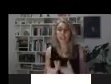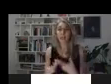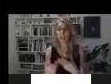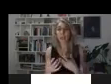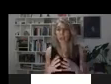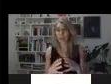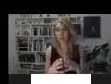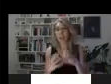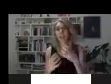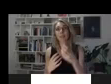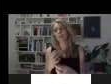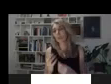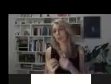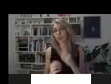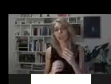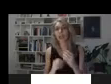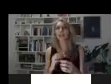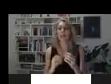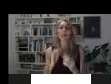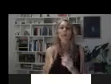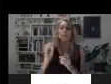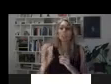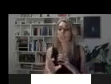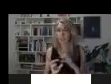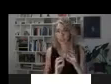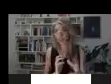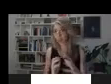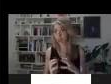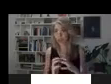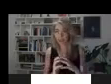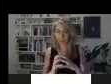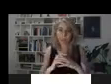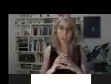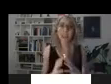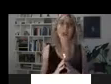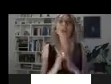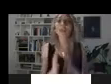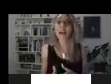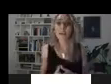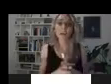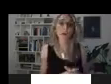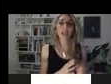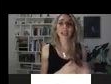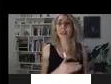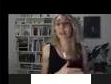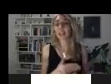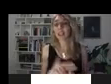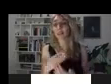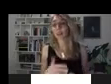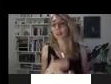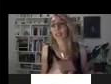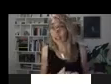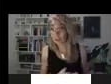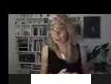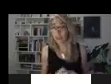tiene que ser en un espacio de exposición, también pueden ser intervenciones. Contamos con la herramienta